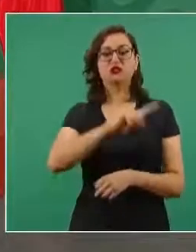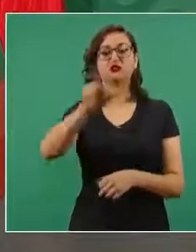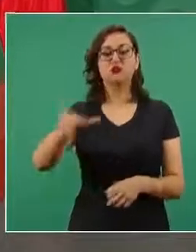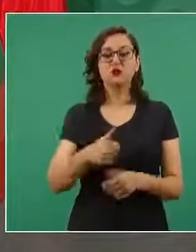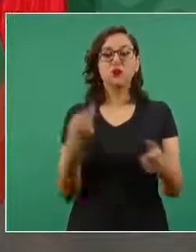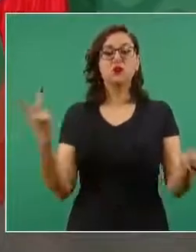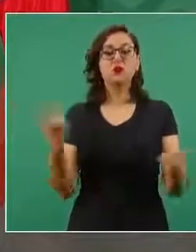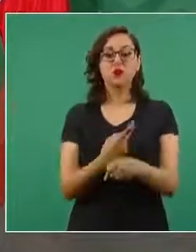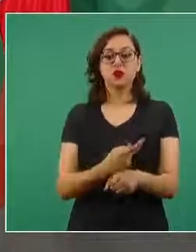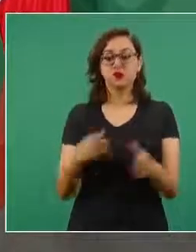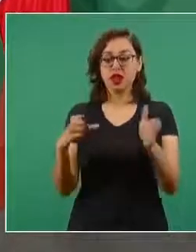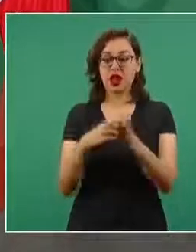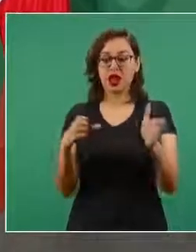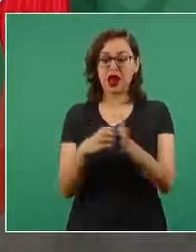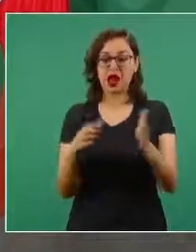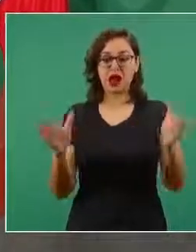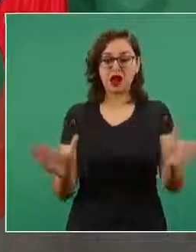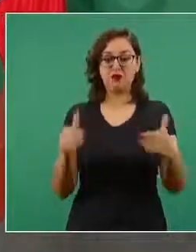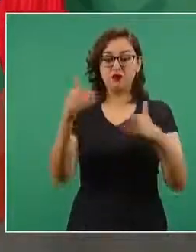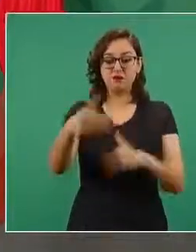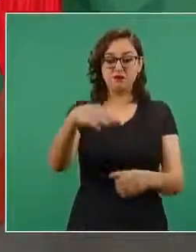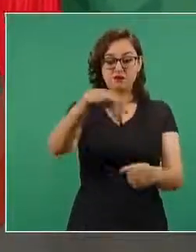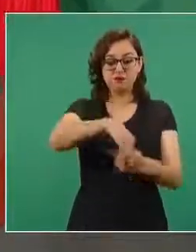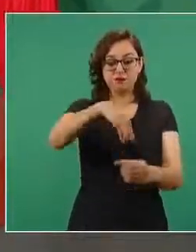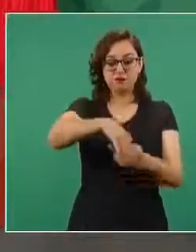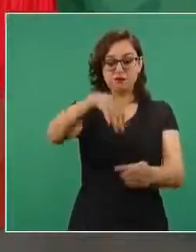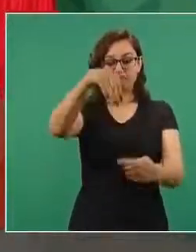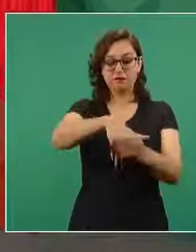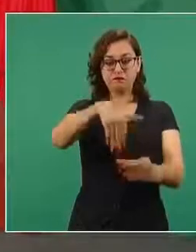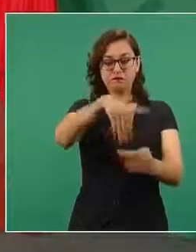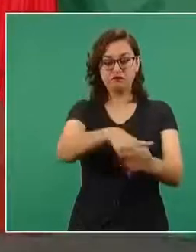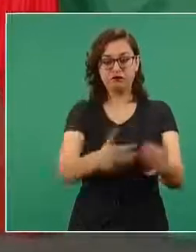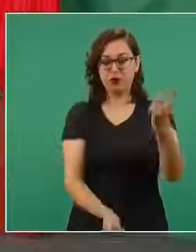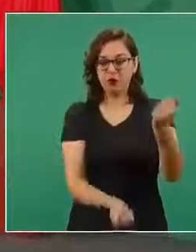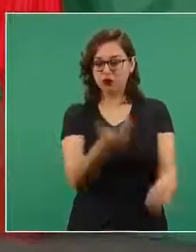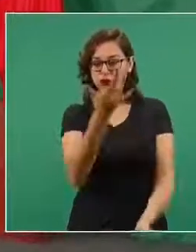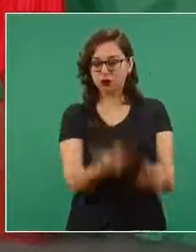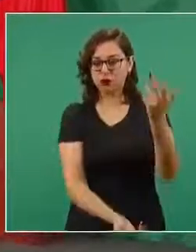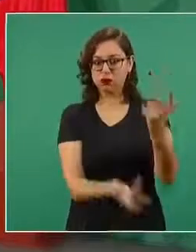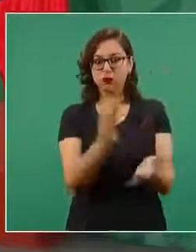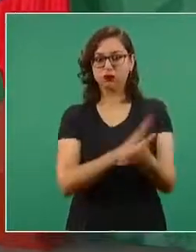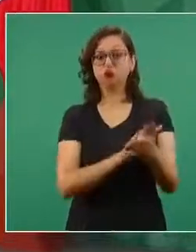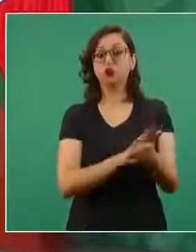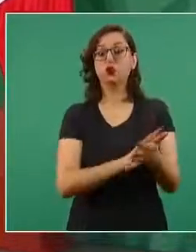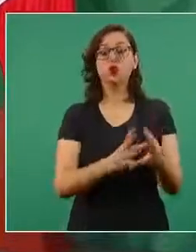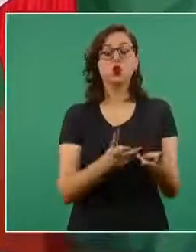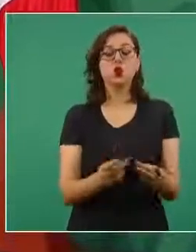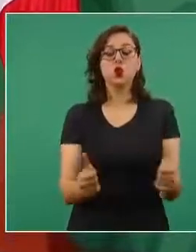para que no quedara ninguna evidencia.